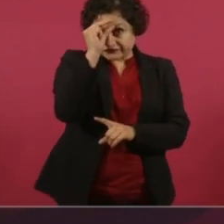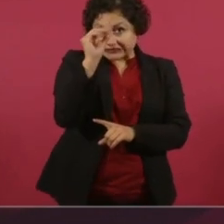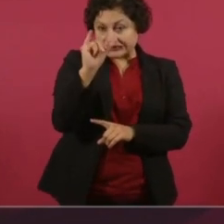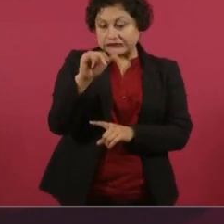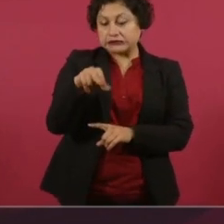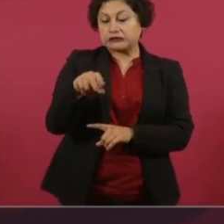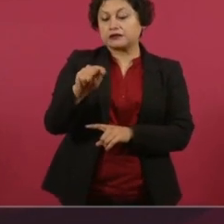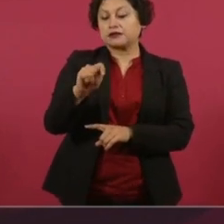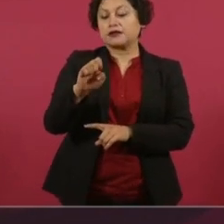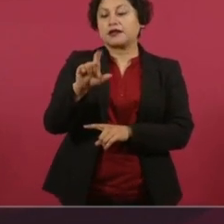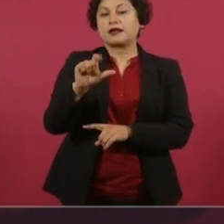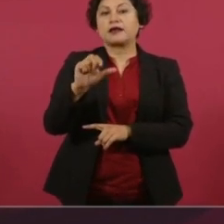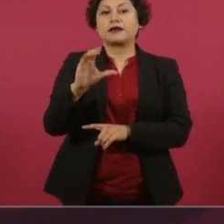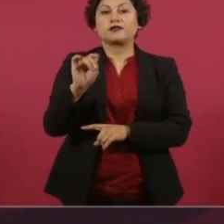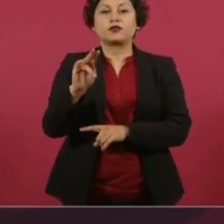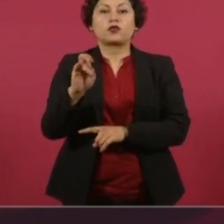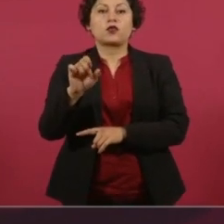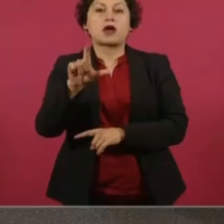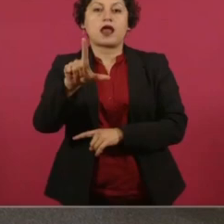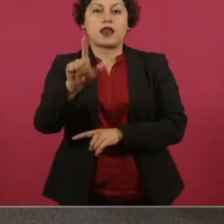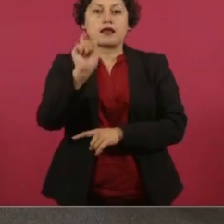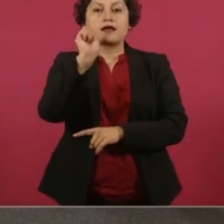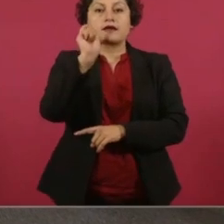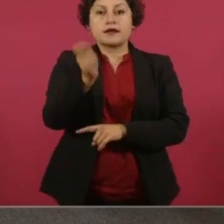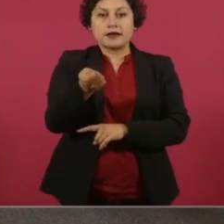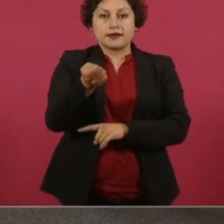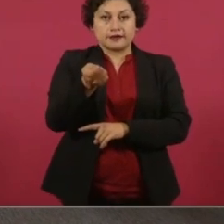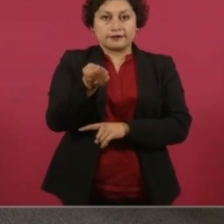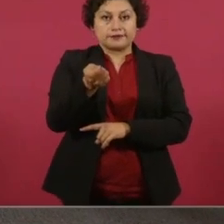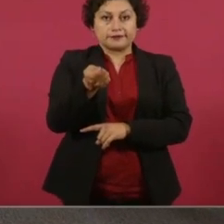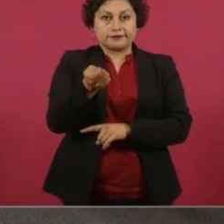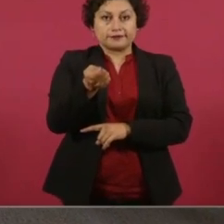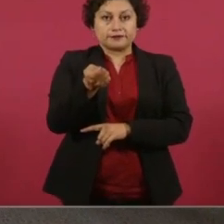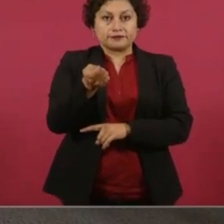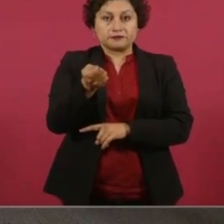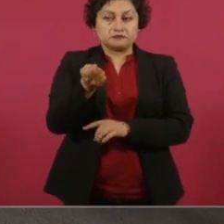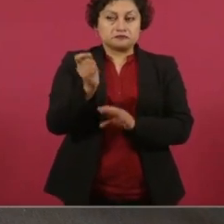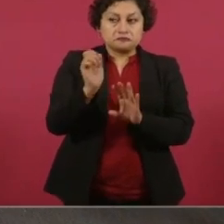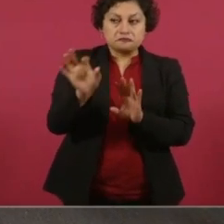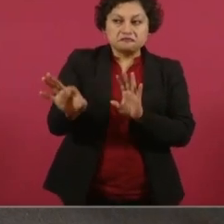no se le puede atribuir a cualquiera.